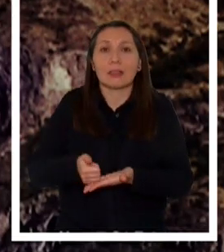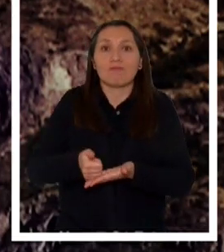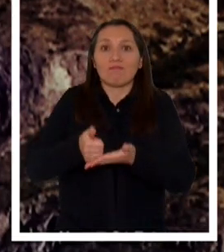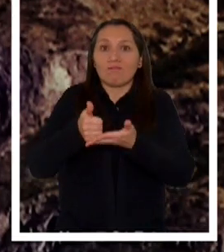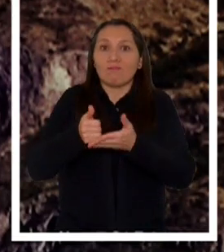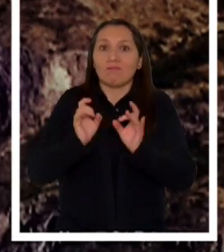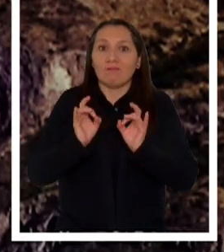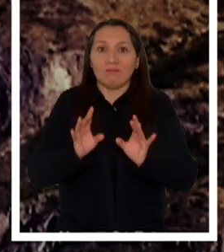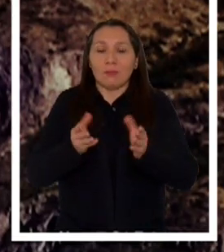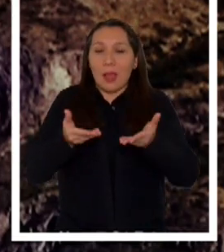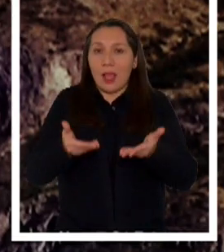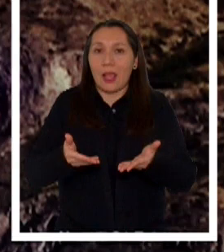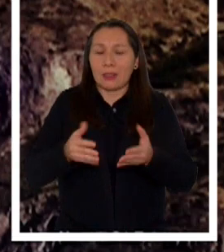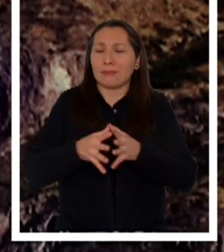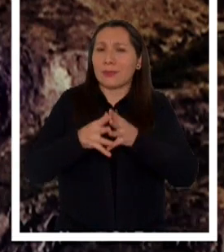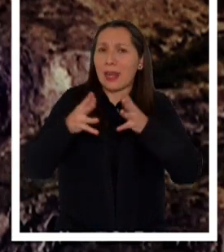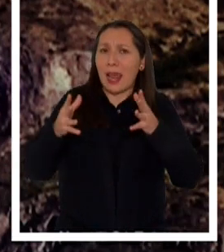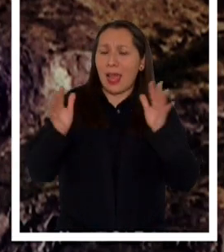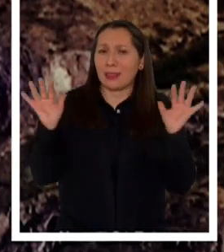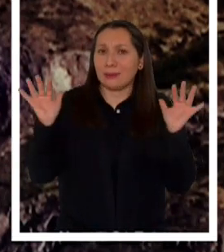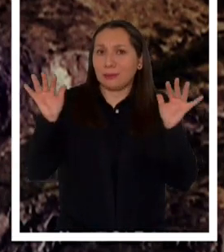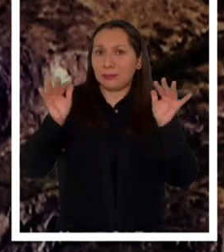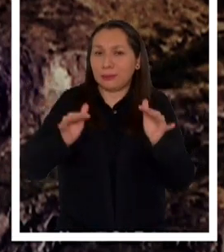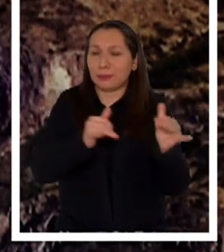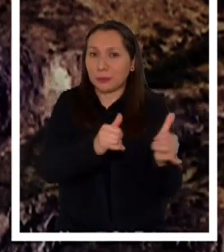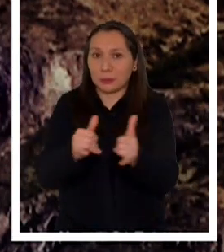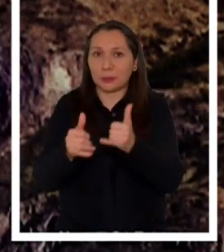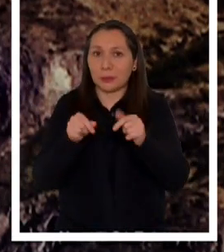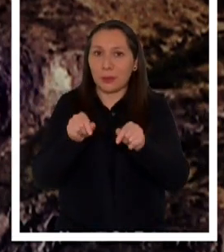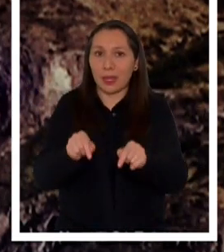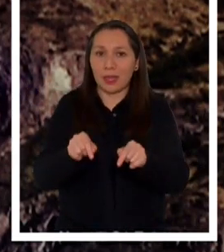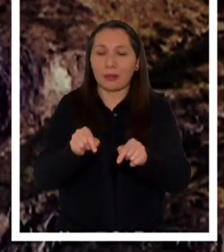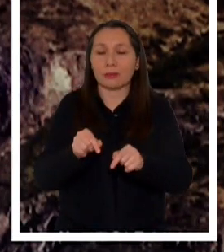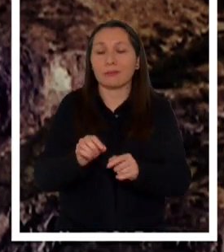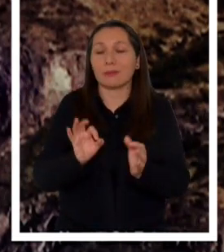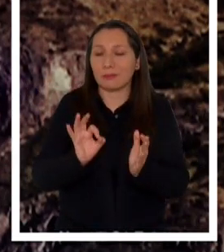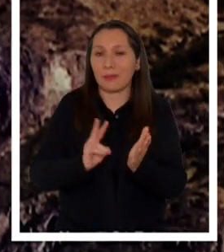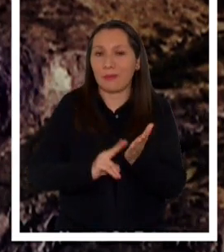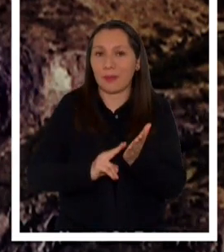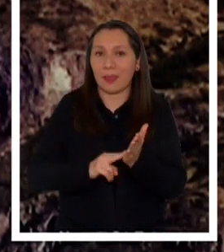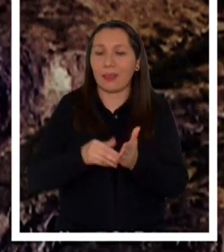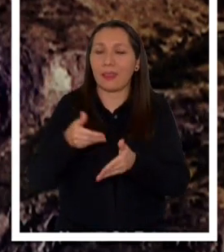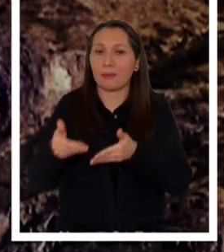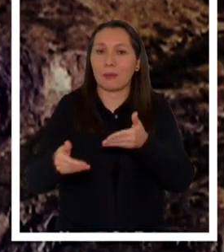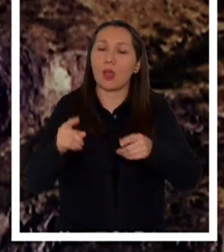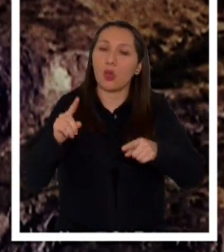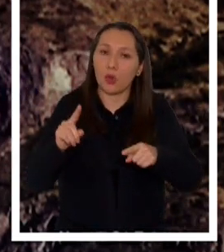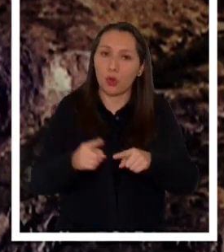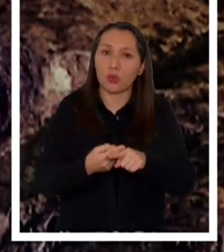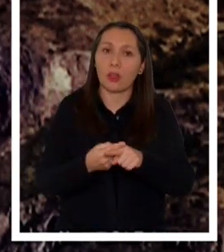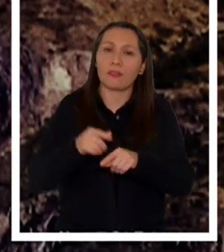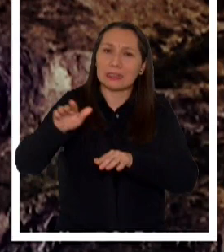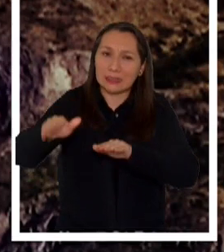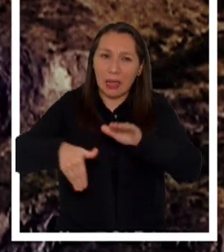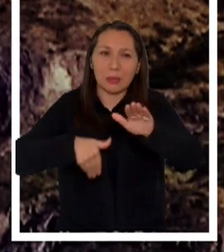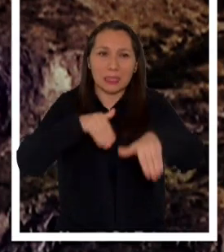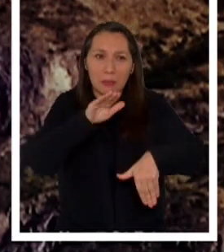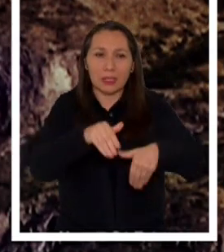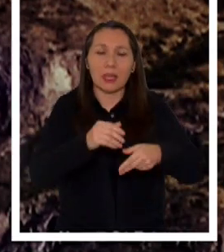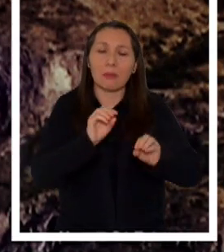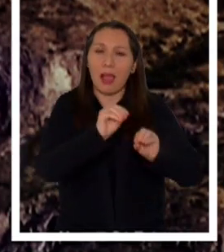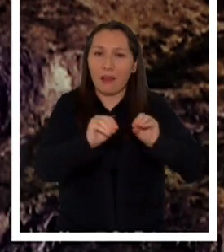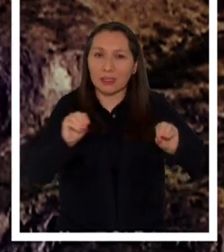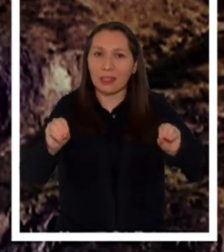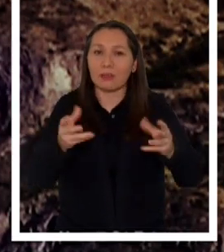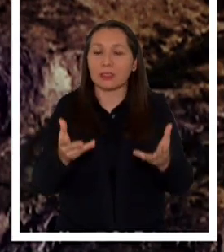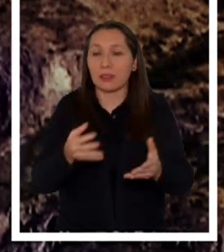trascendencia que tiene este gran evento y por cierto extender nuevamente la convocatoria tal como